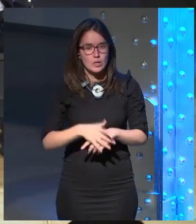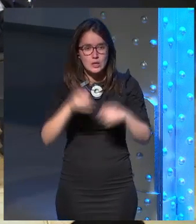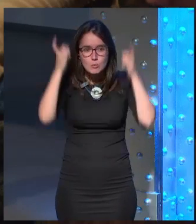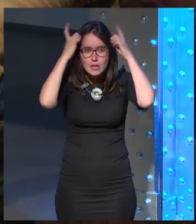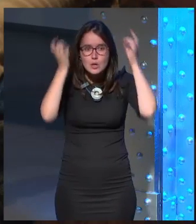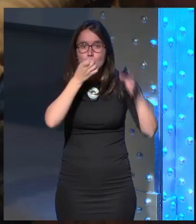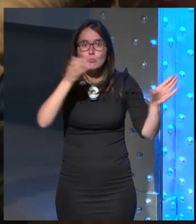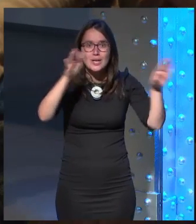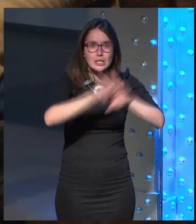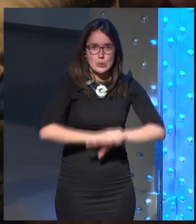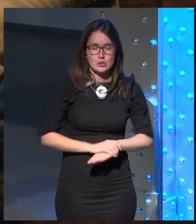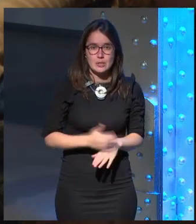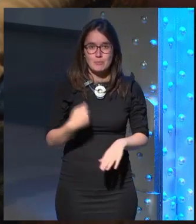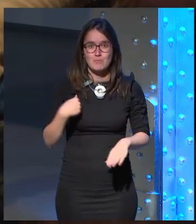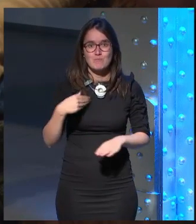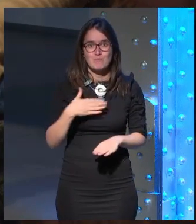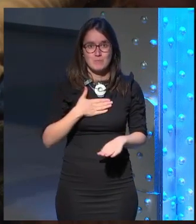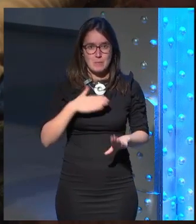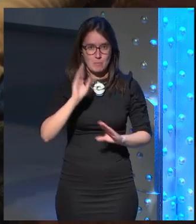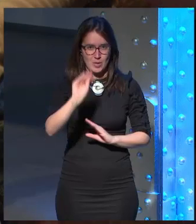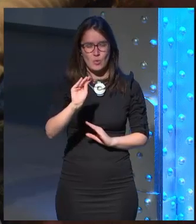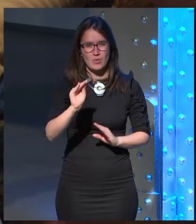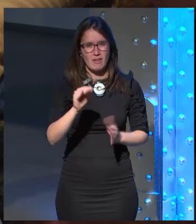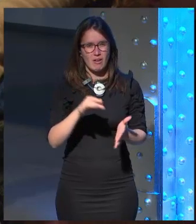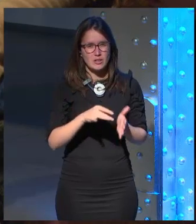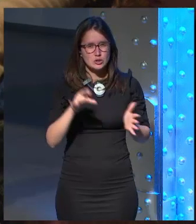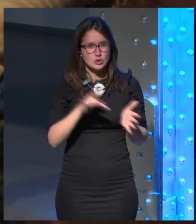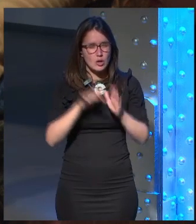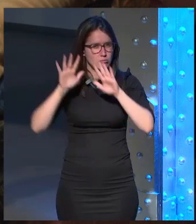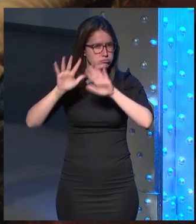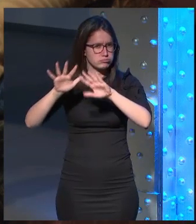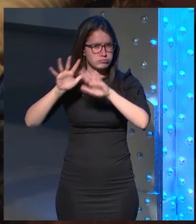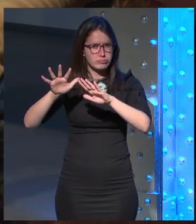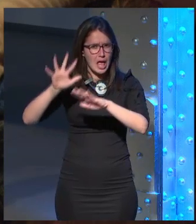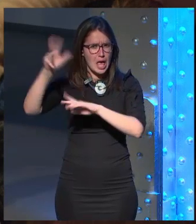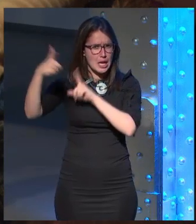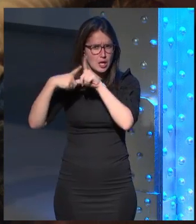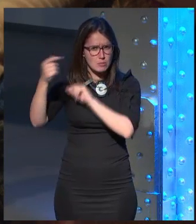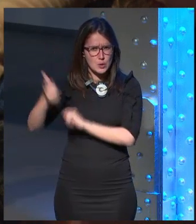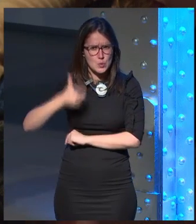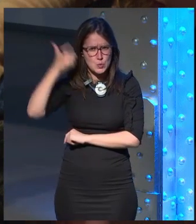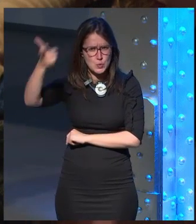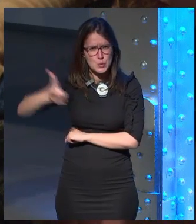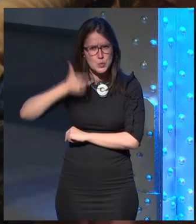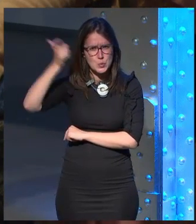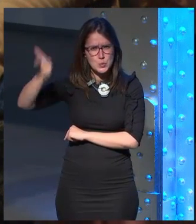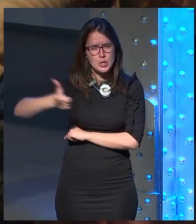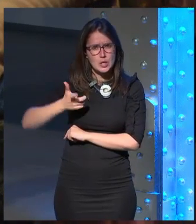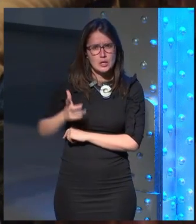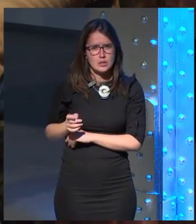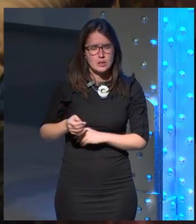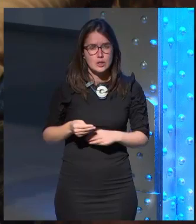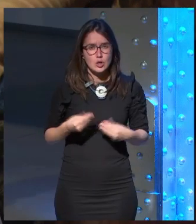Buenas noches. Mi pregunta es, al haber estado tanto tiempo en el espacio, con